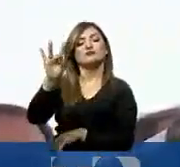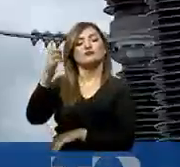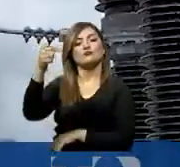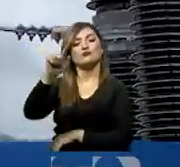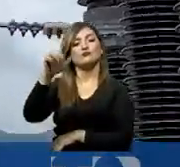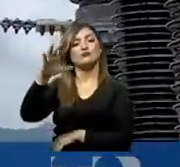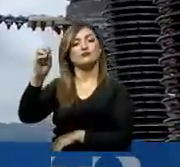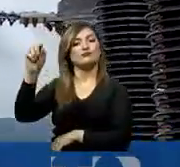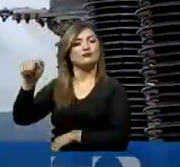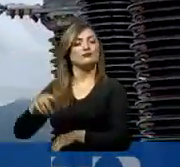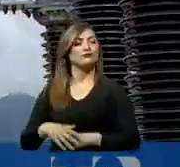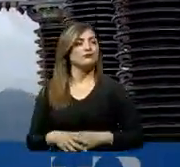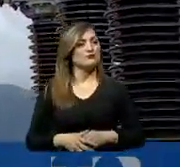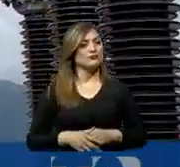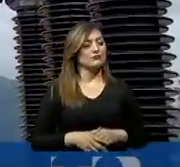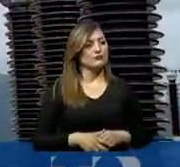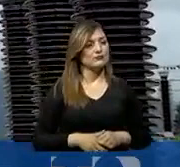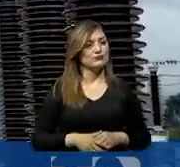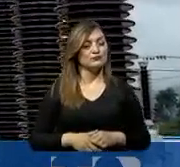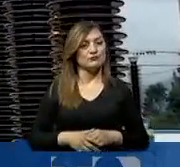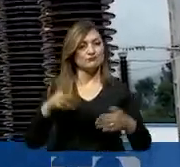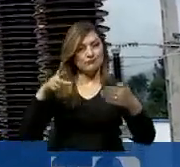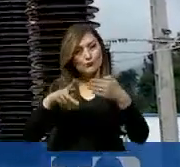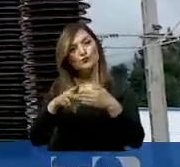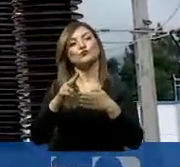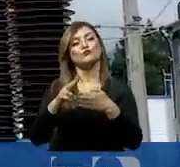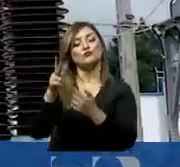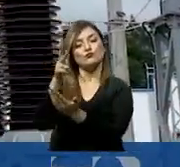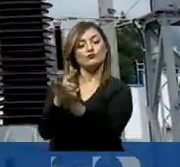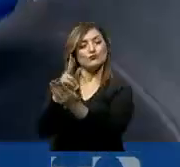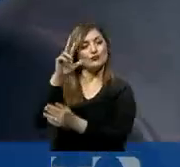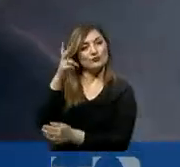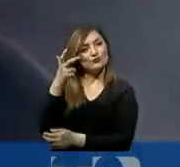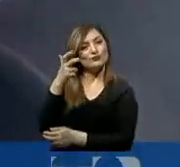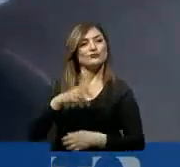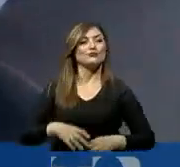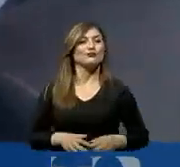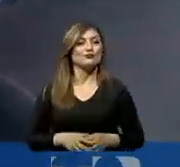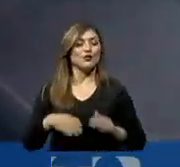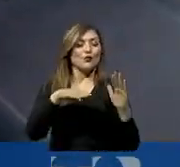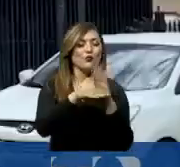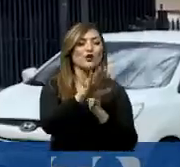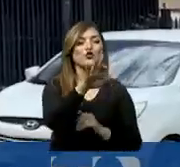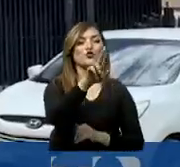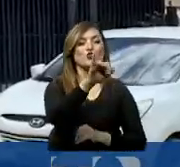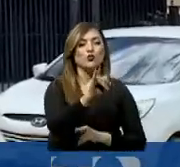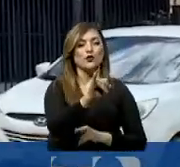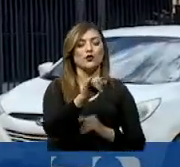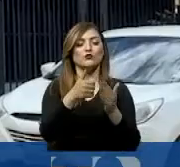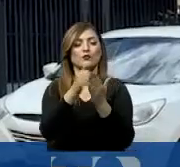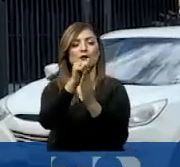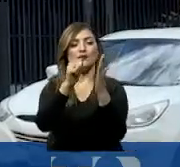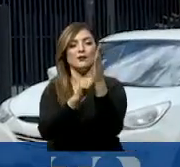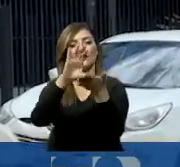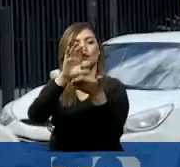medio. De forma paralela, durante esta jornada se inauguró la subestación 3 en Chaoyayacu, una bodega en Turi y una nueva agencia de la Centro Sur